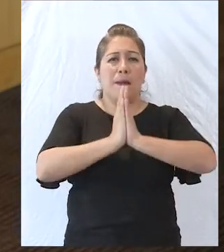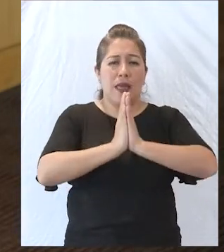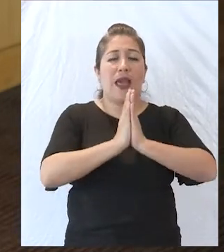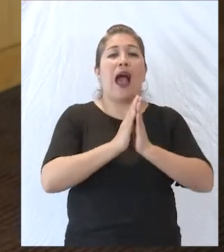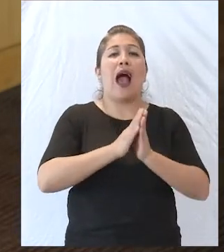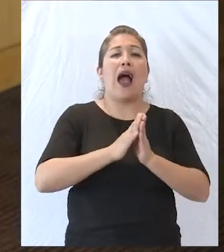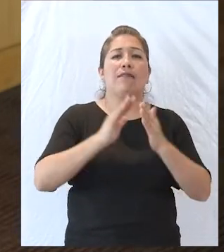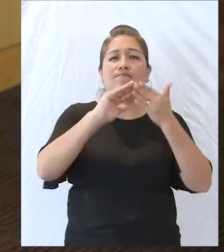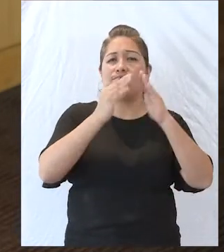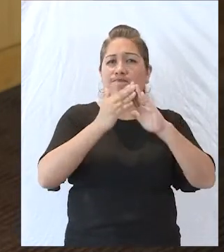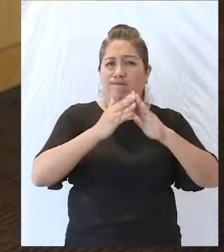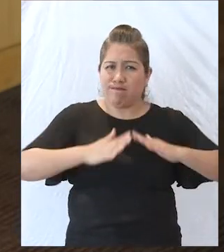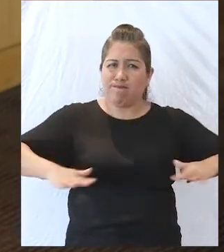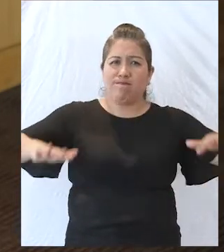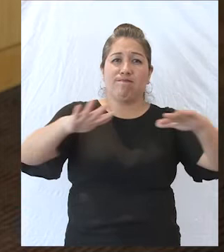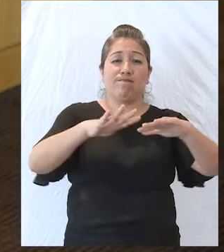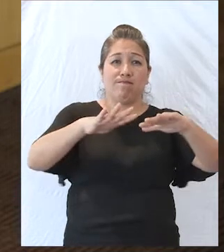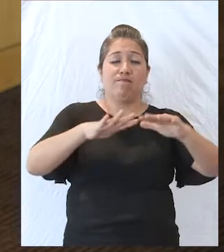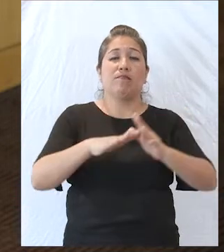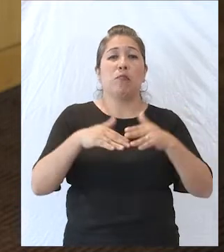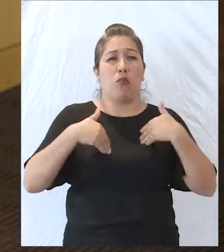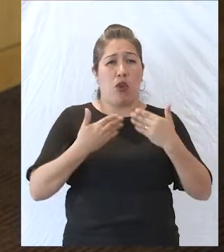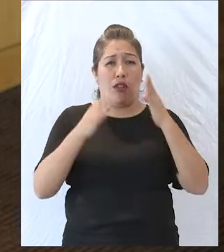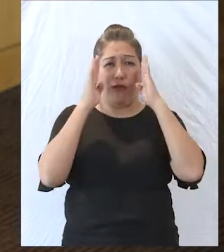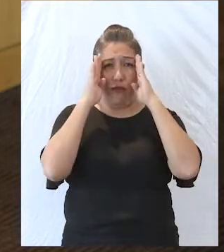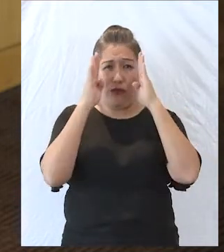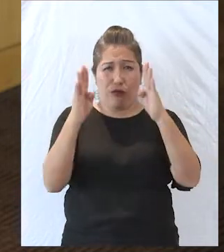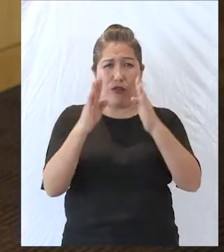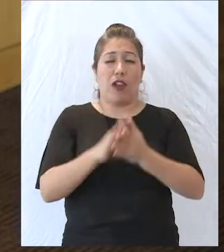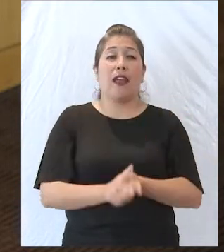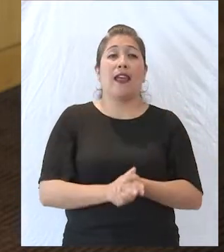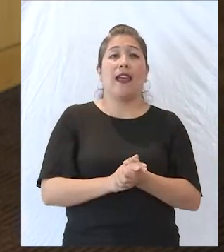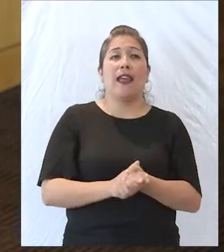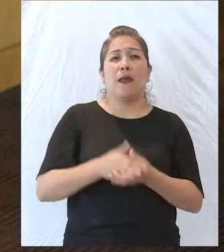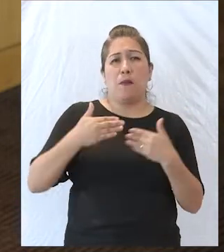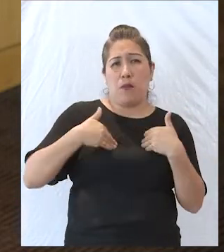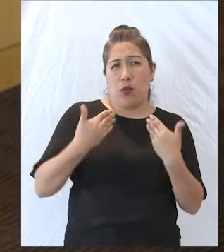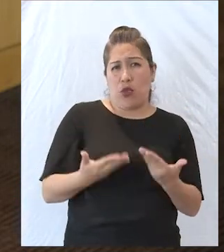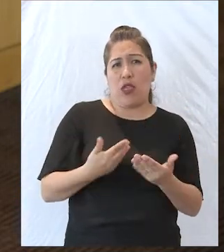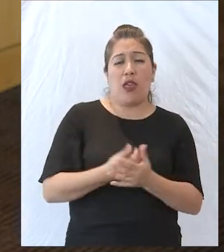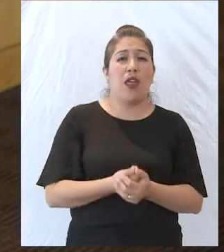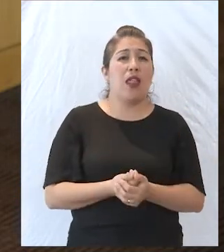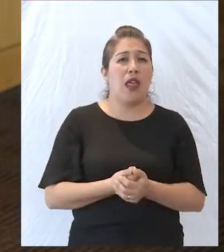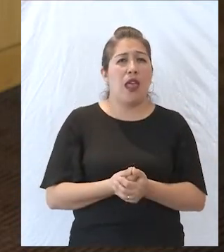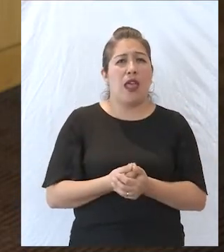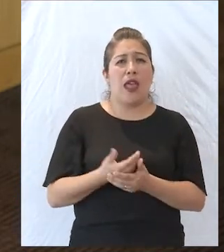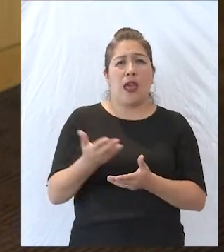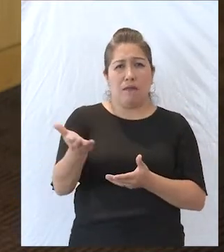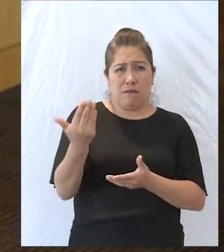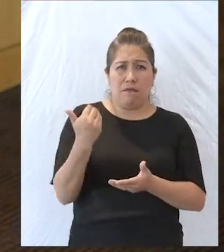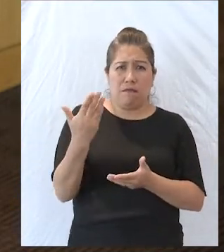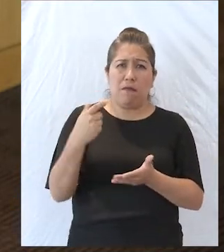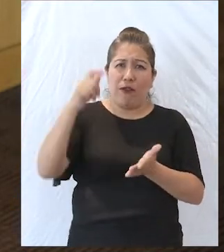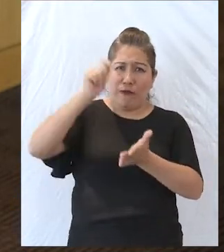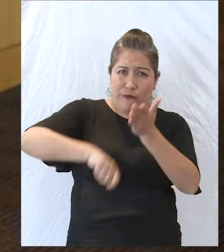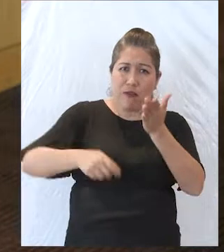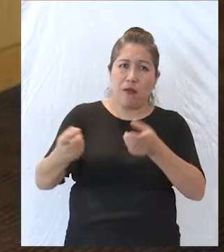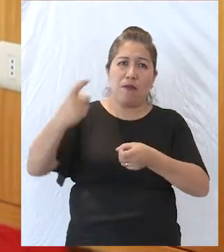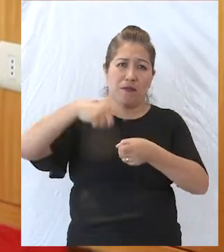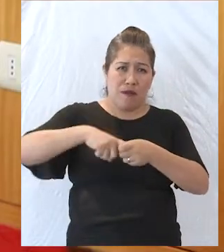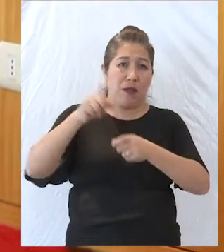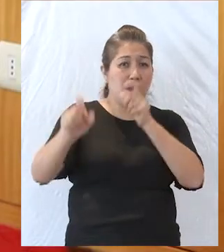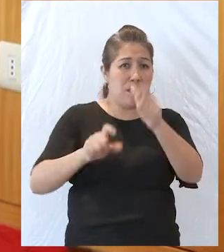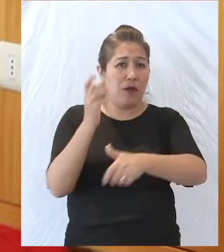un llamado a la sociedad civil para que ponga especial énfasis en poder contratar, sobre todo aquellas personas con